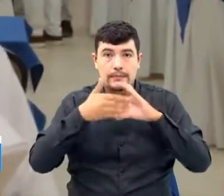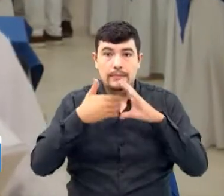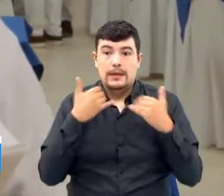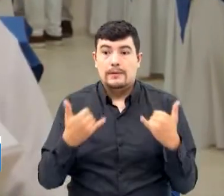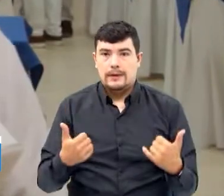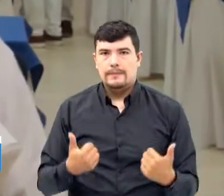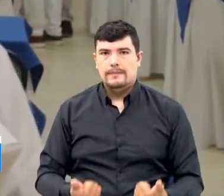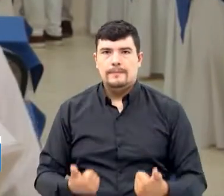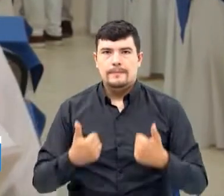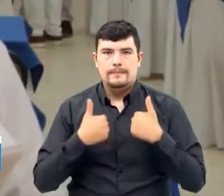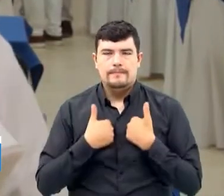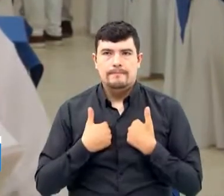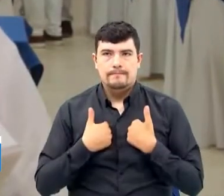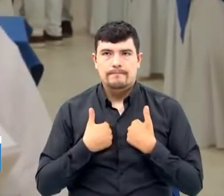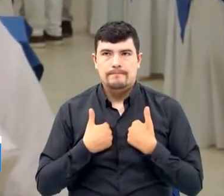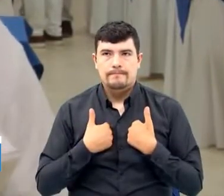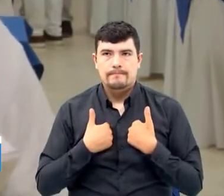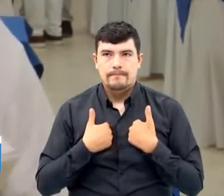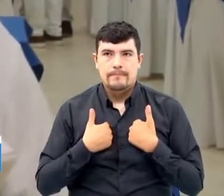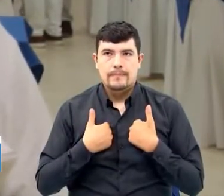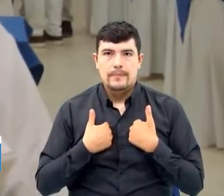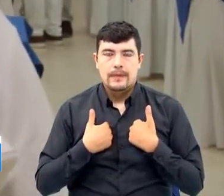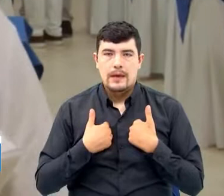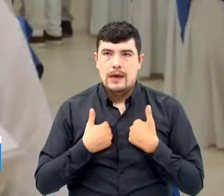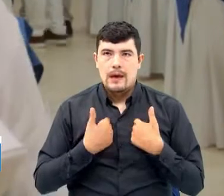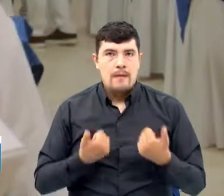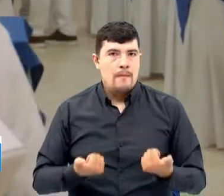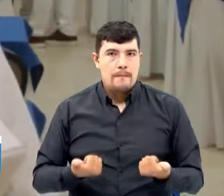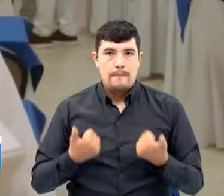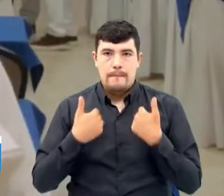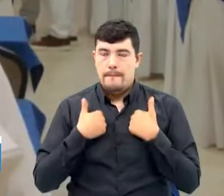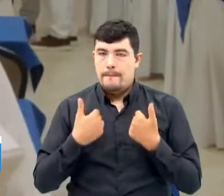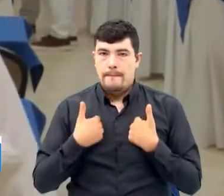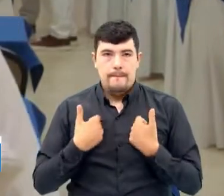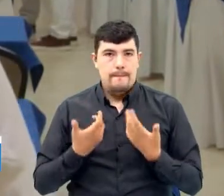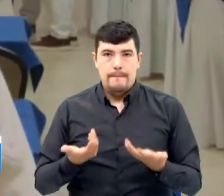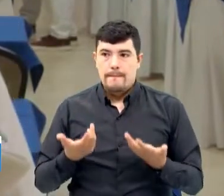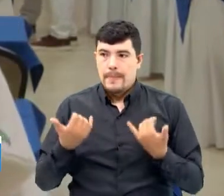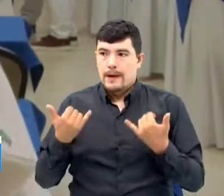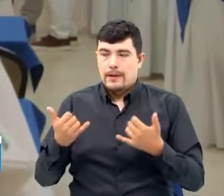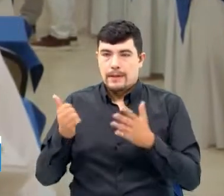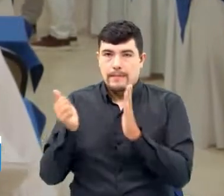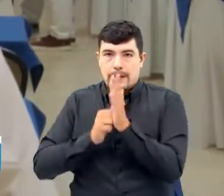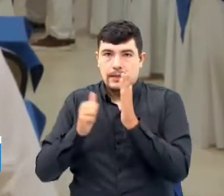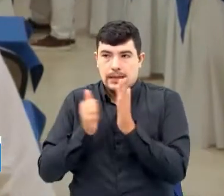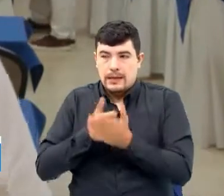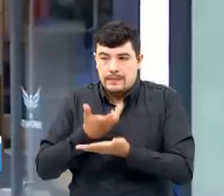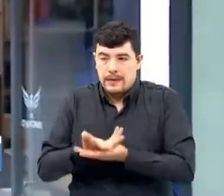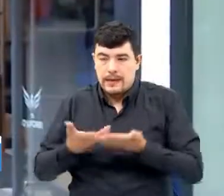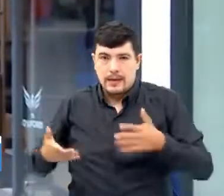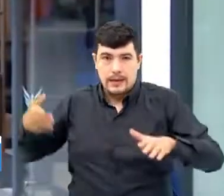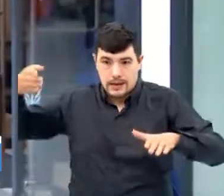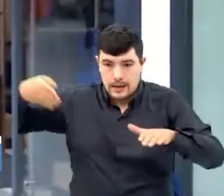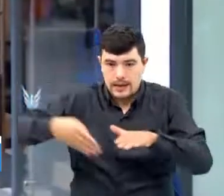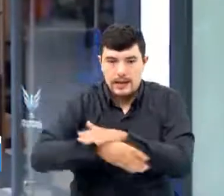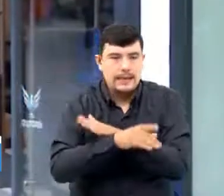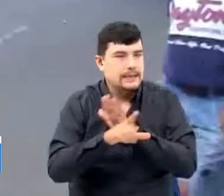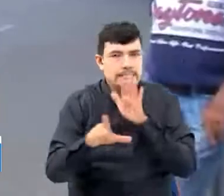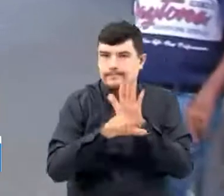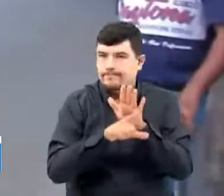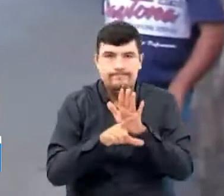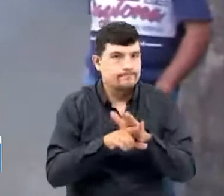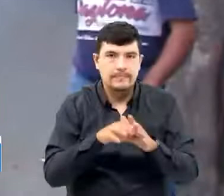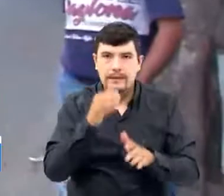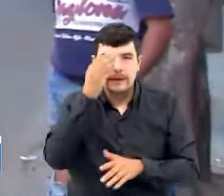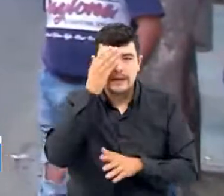porque las mercancías siguen pasándose por las trochas y esto ahorita no se ha podido llevar a cabo. Para el gremio económico,